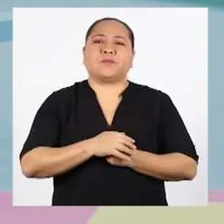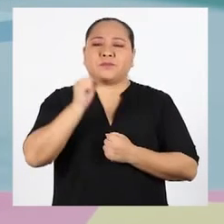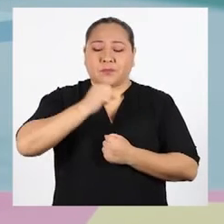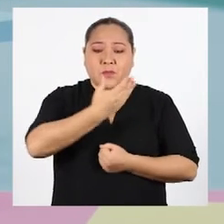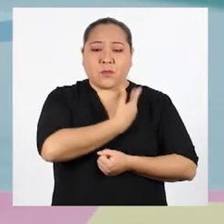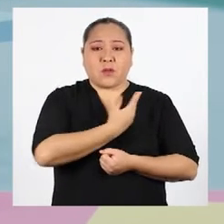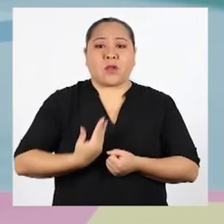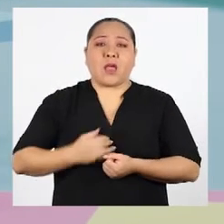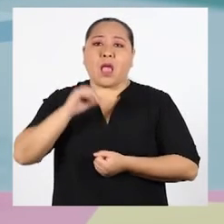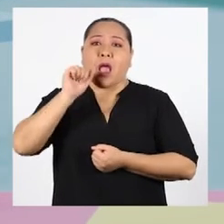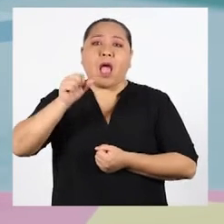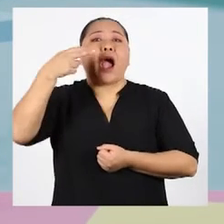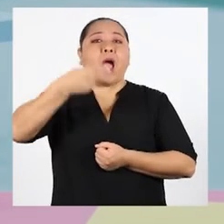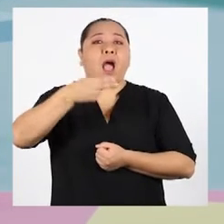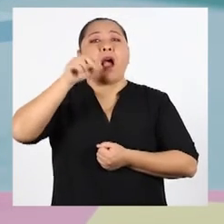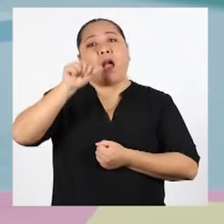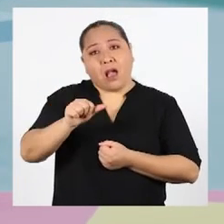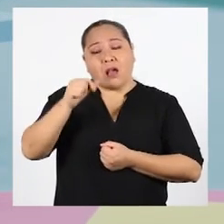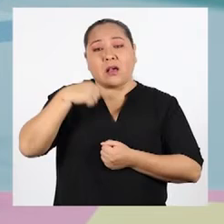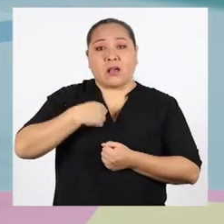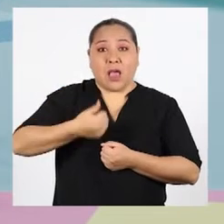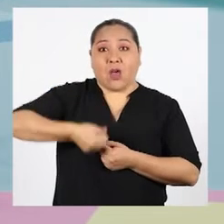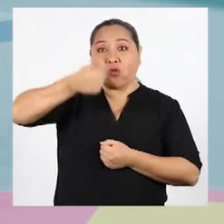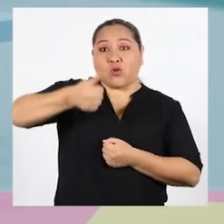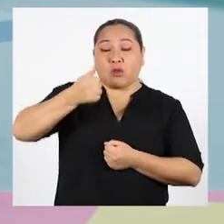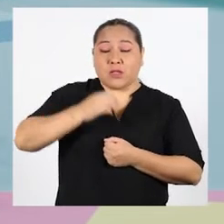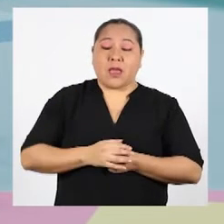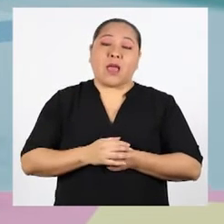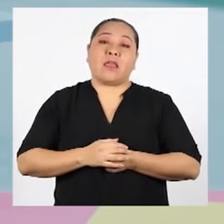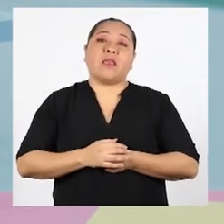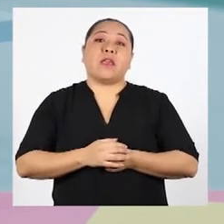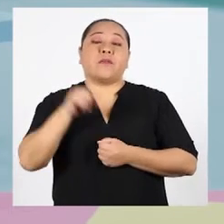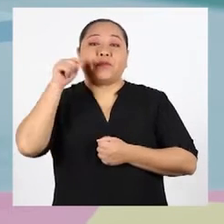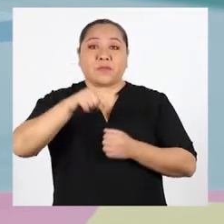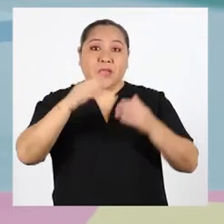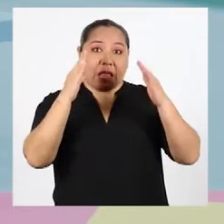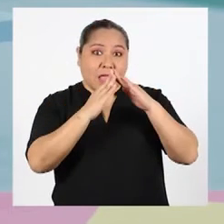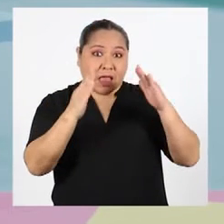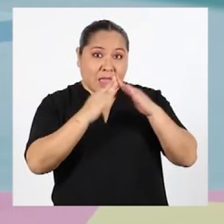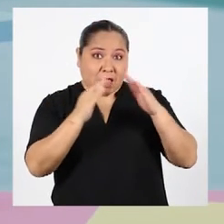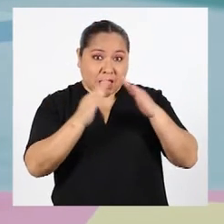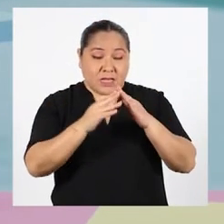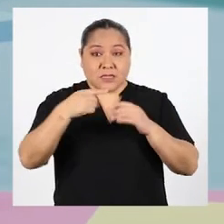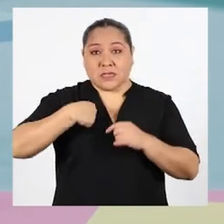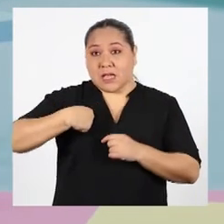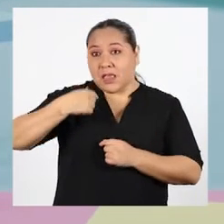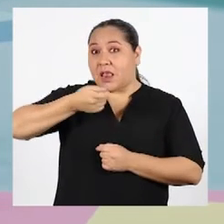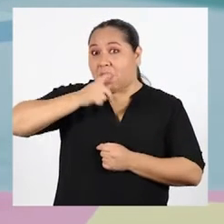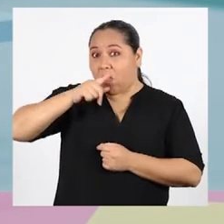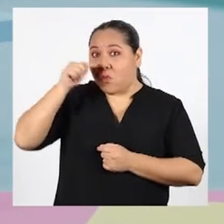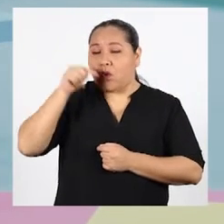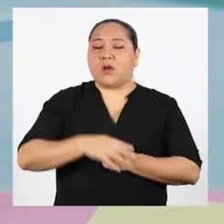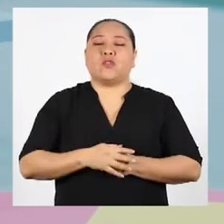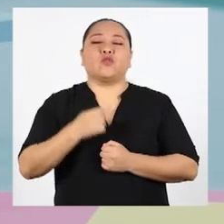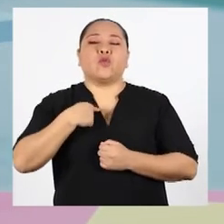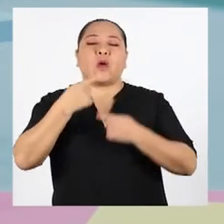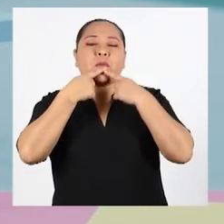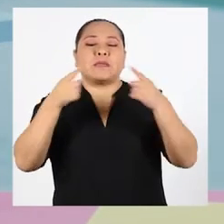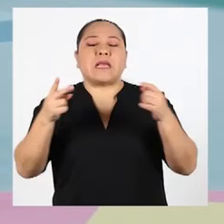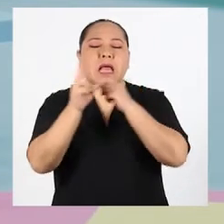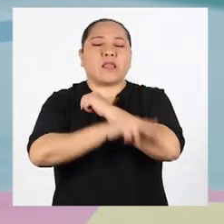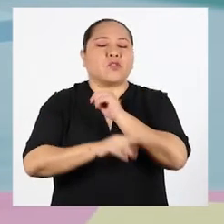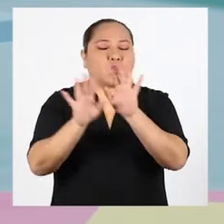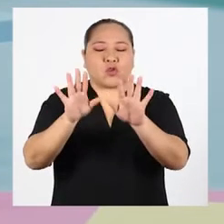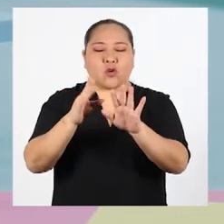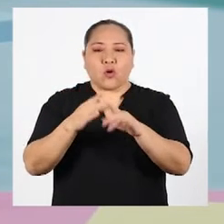que, como presidente de la Autoridad Hogareña del Agua, voy a dar mi mensaje a la nación. O mejor